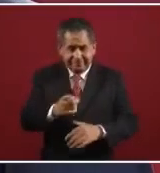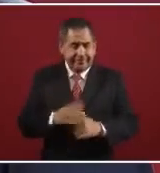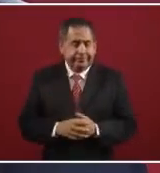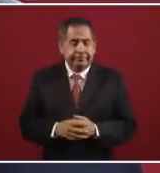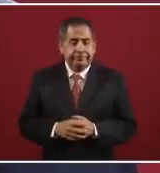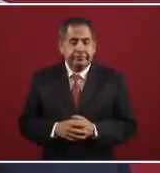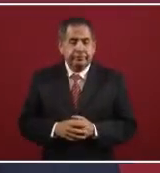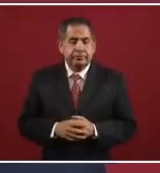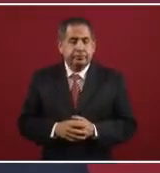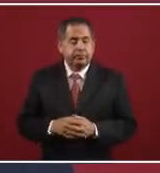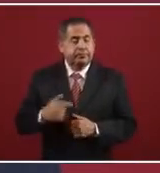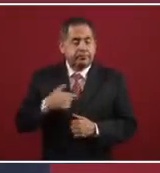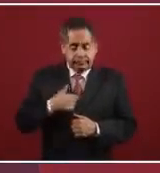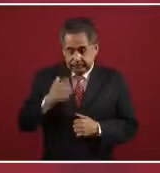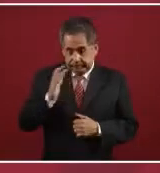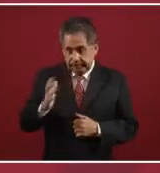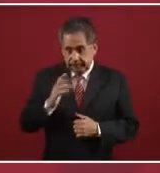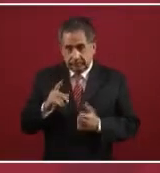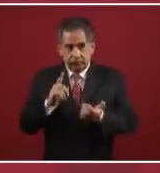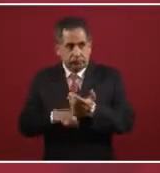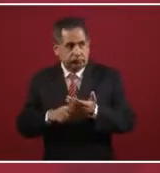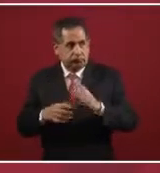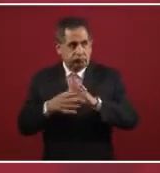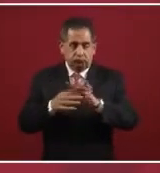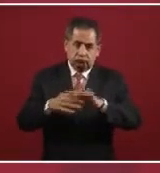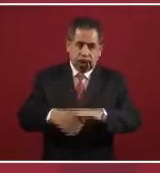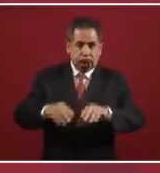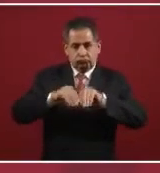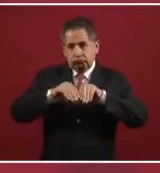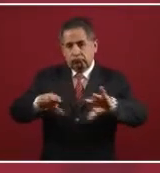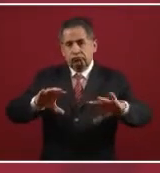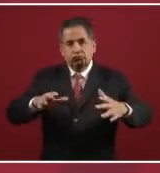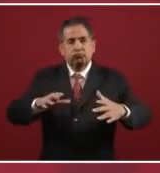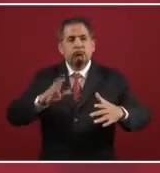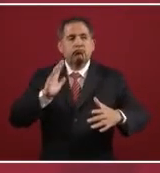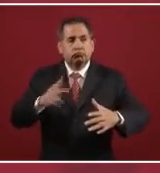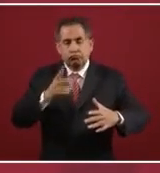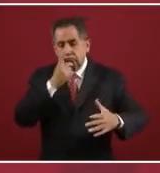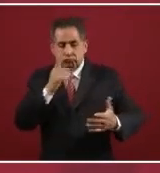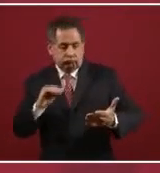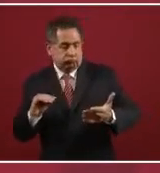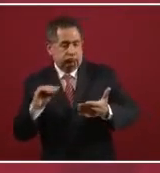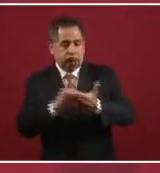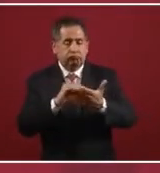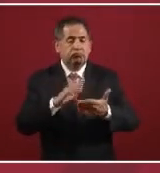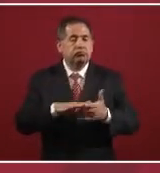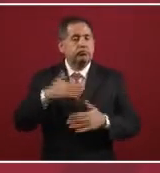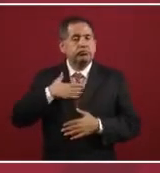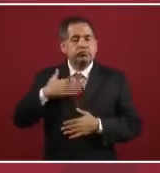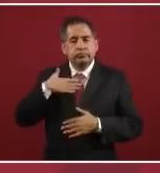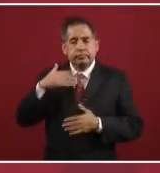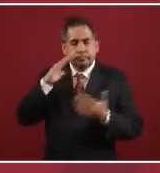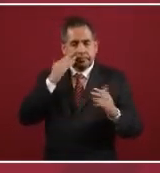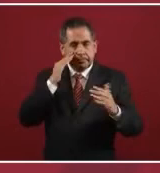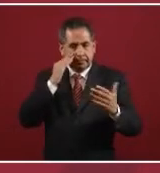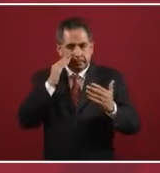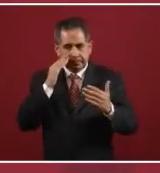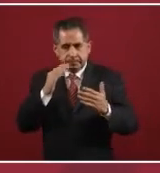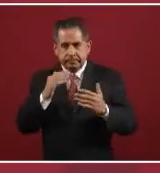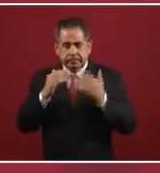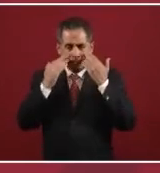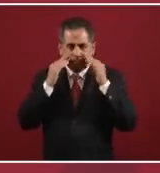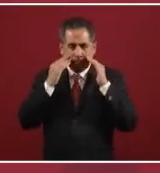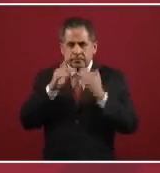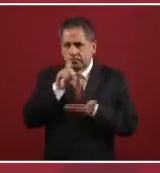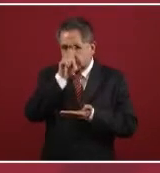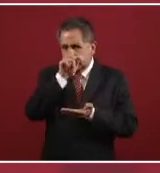Puse hasta un texto, un mensaje en mi Face y en